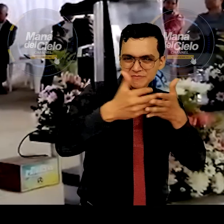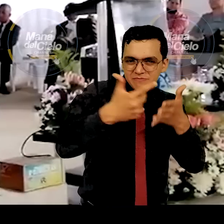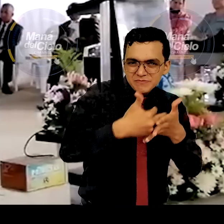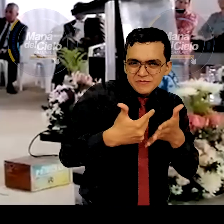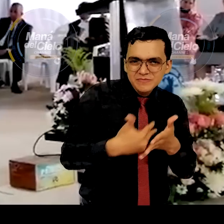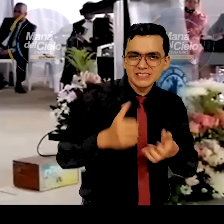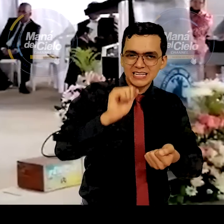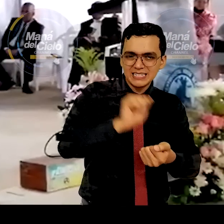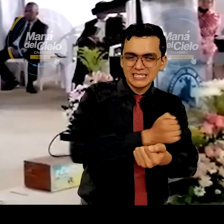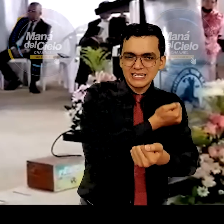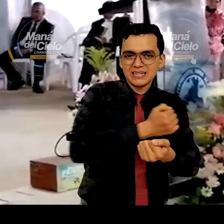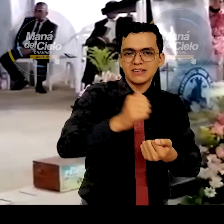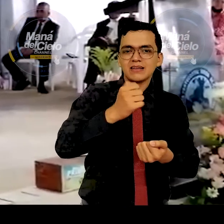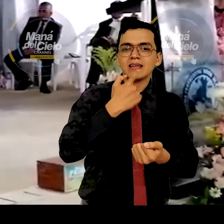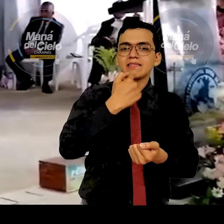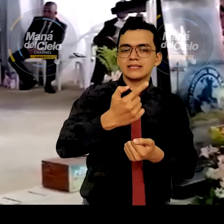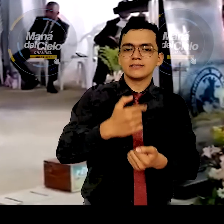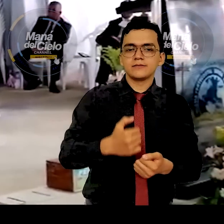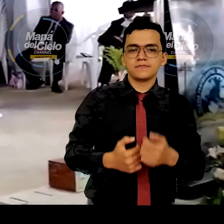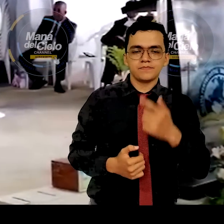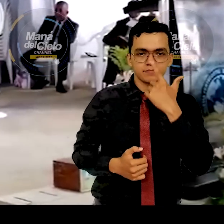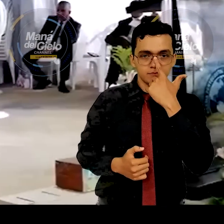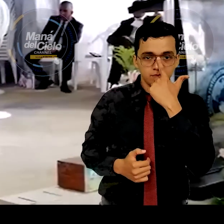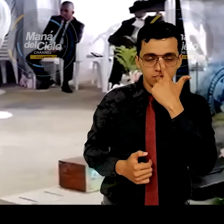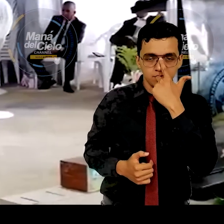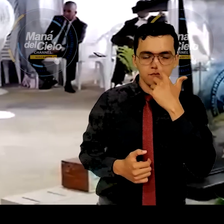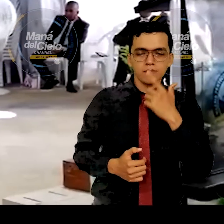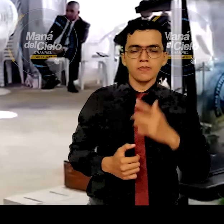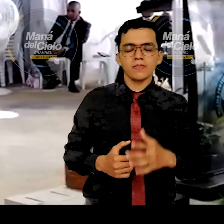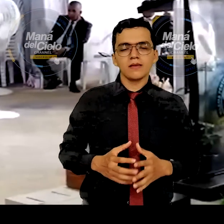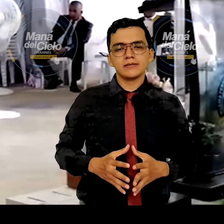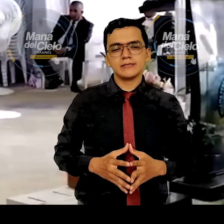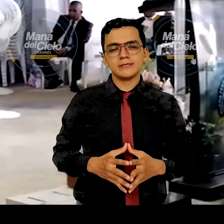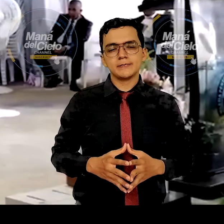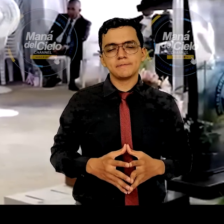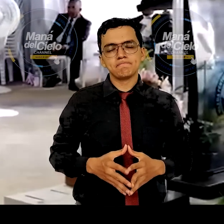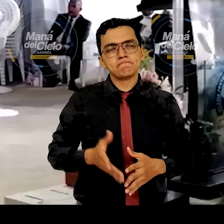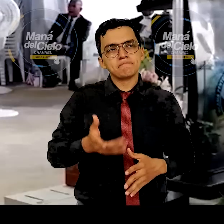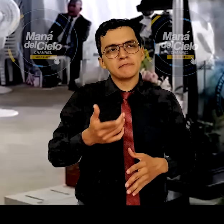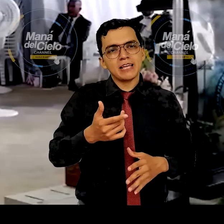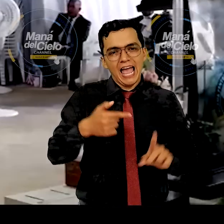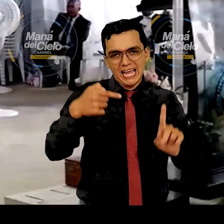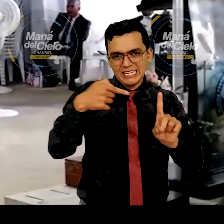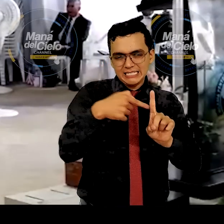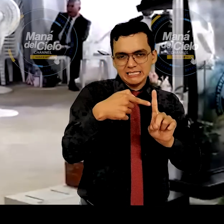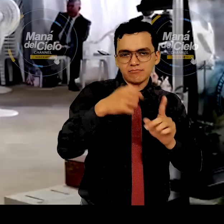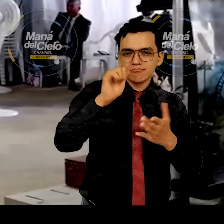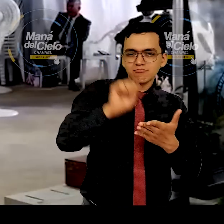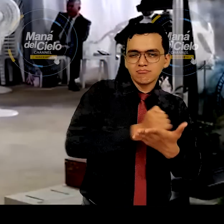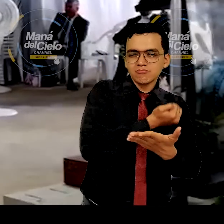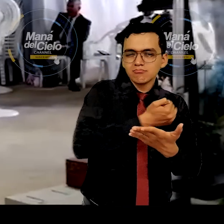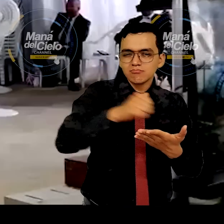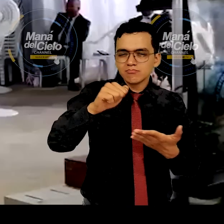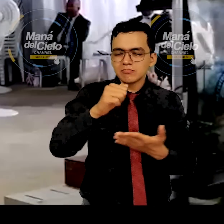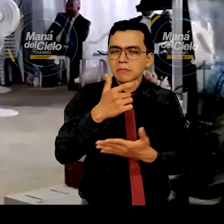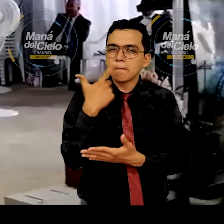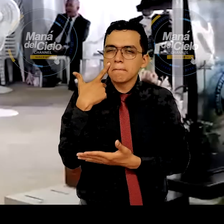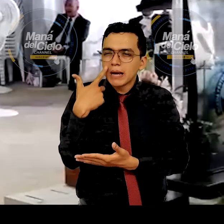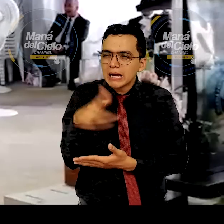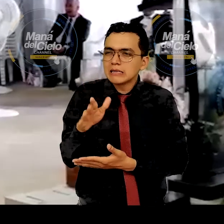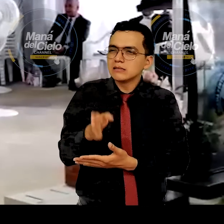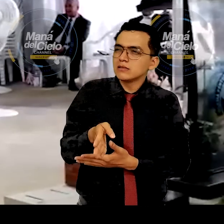Señor no volverá a hacernos propicio? ¿Será que ha cerrado con ira sus